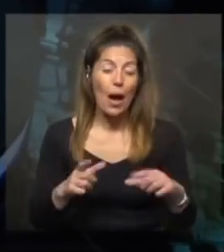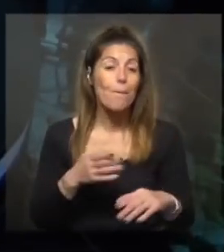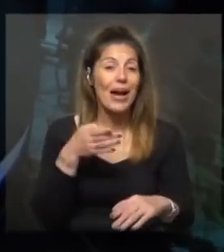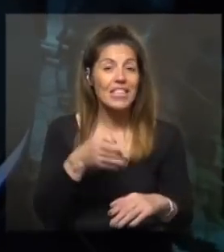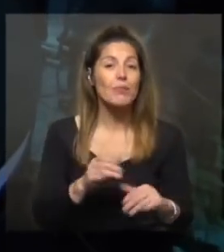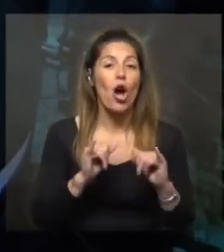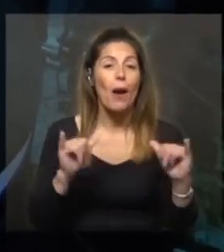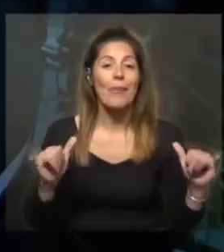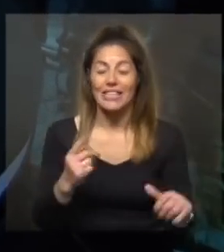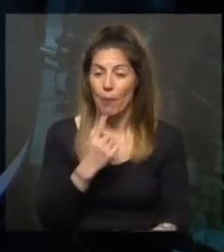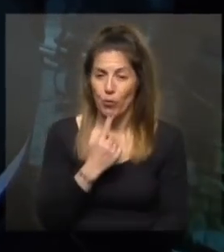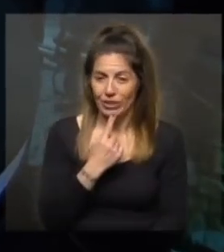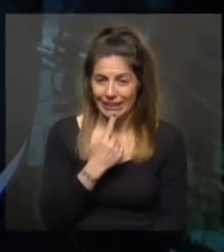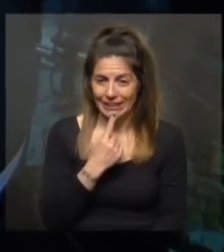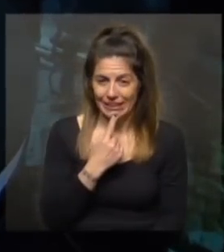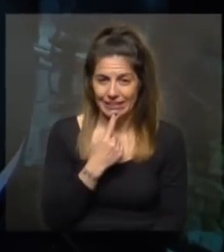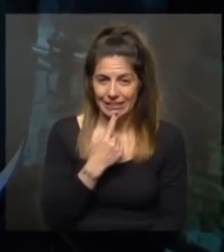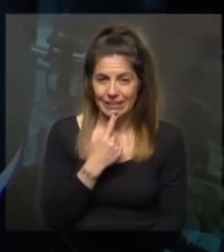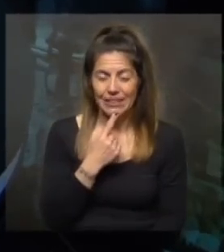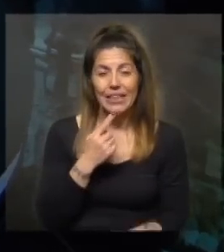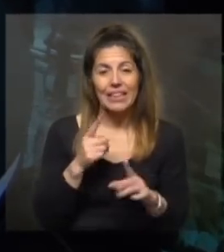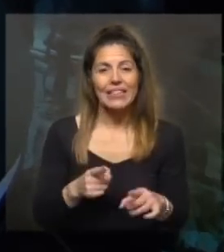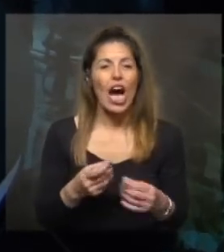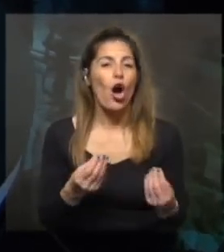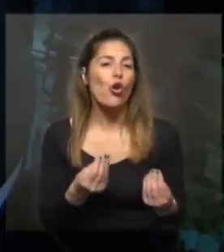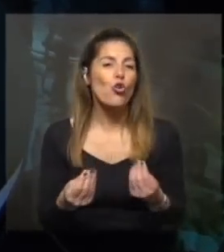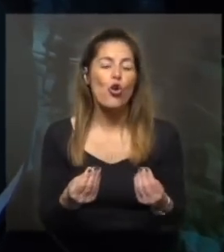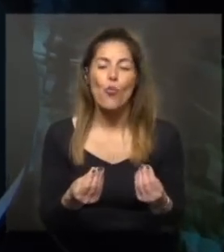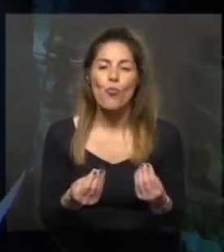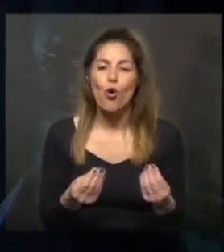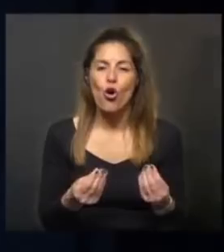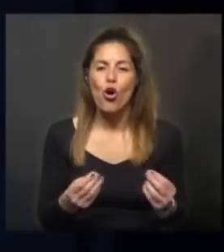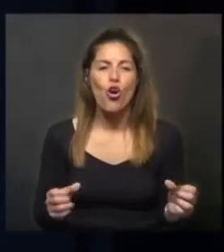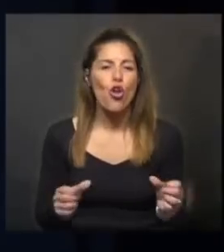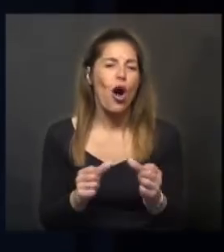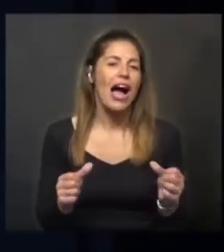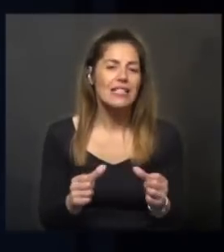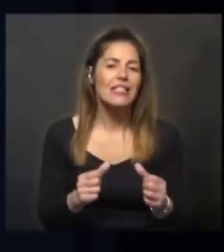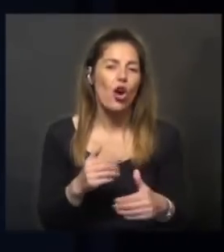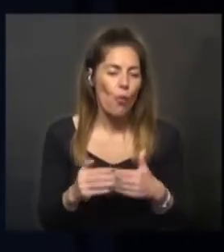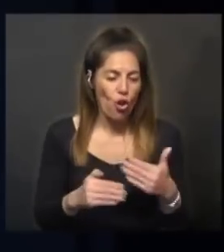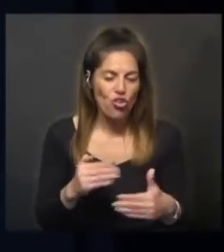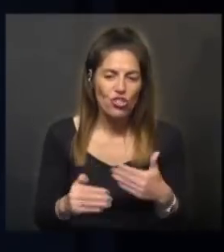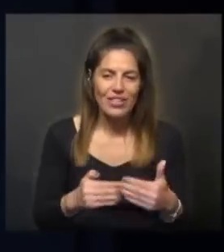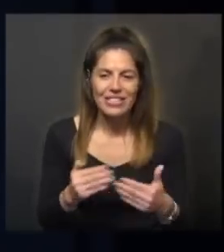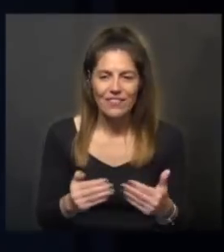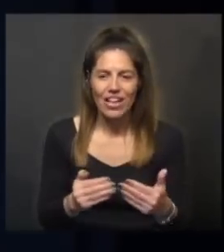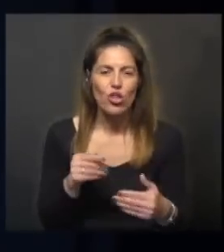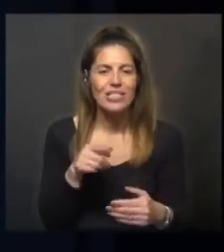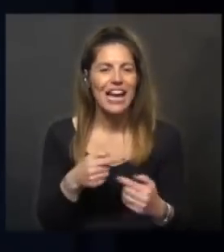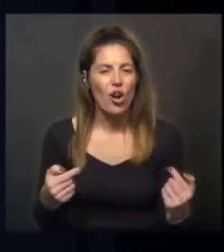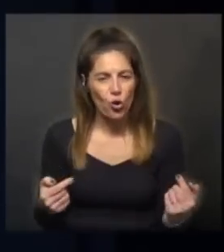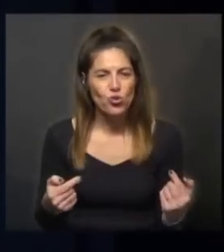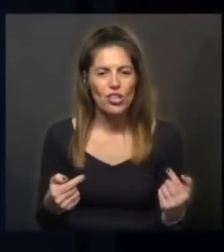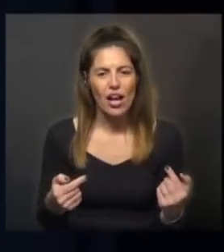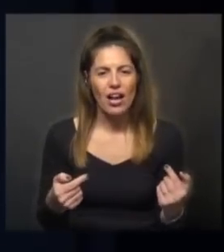de campañas políticas y este y bueno está cómo cómo cómo cómo lo siguen llevando esa cosa